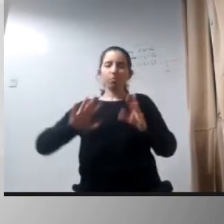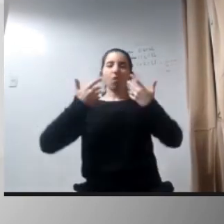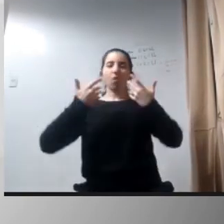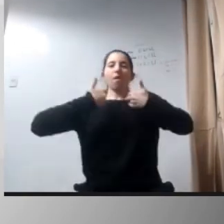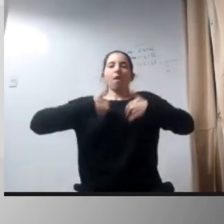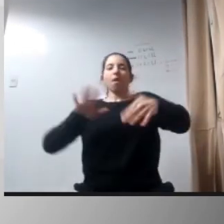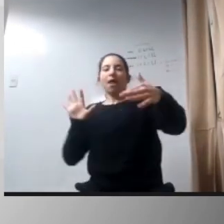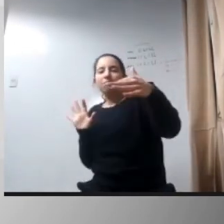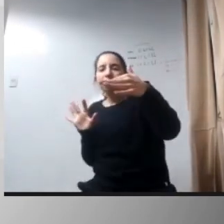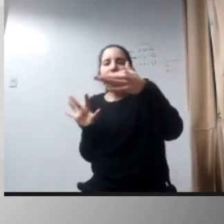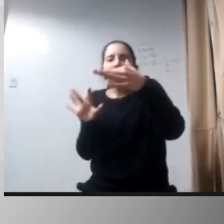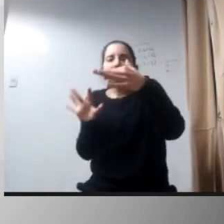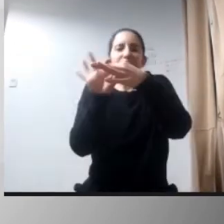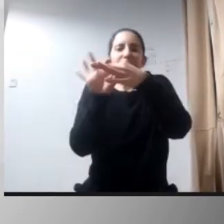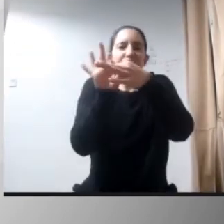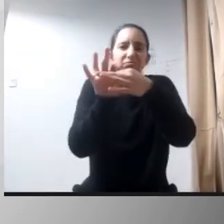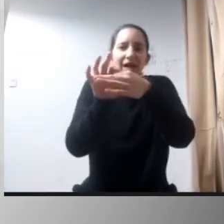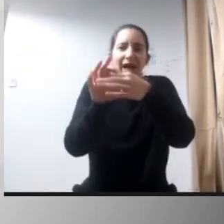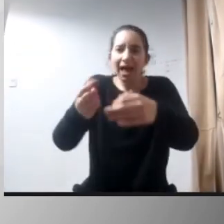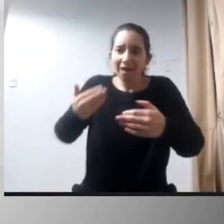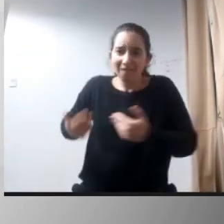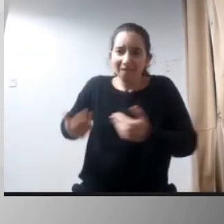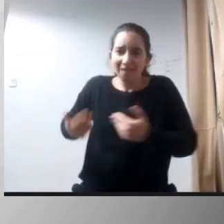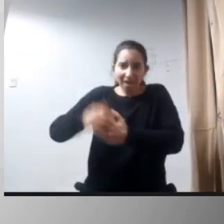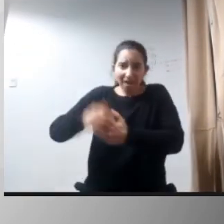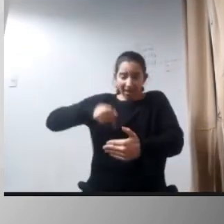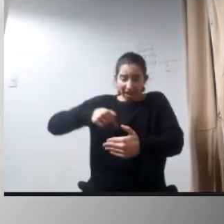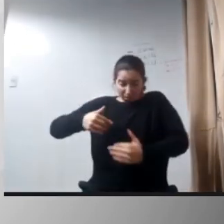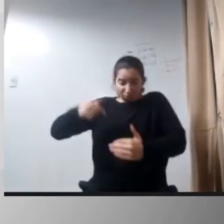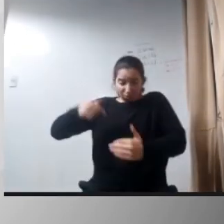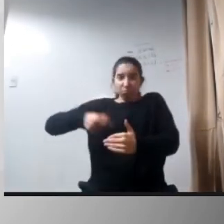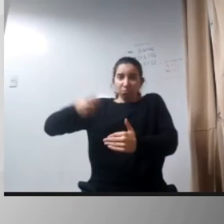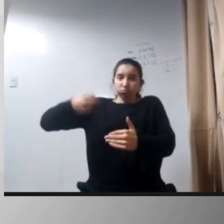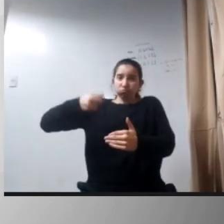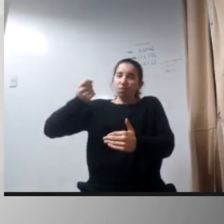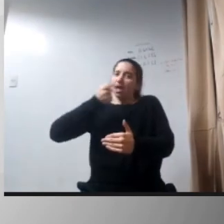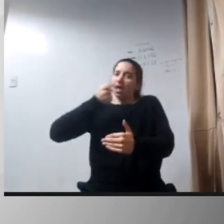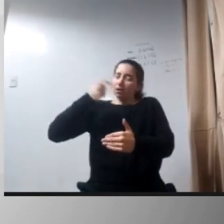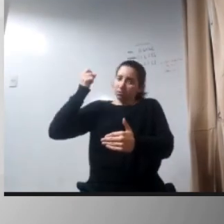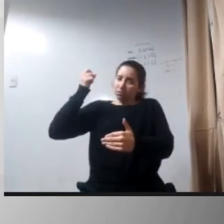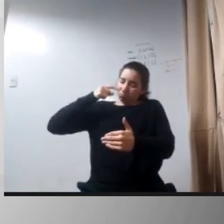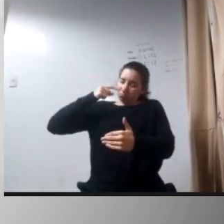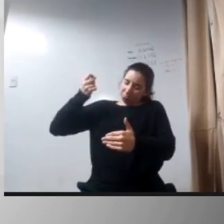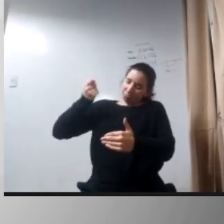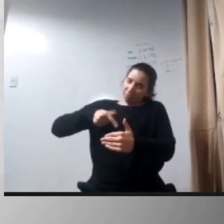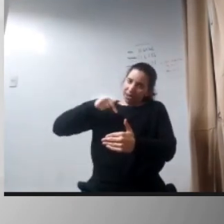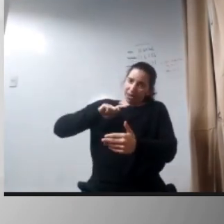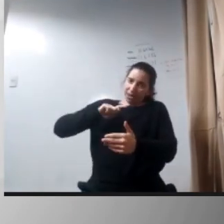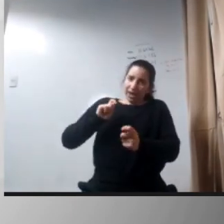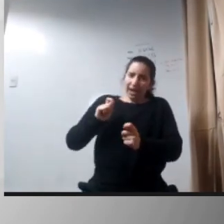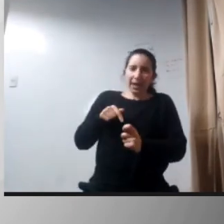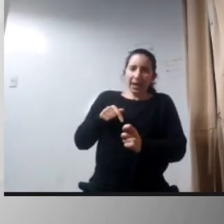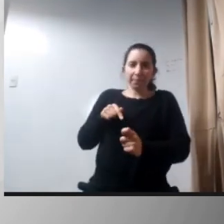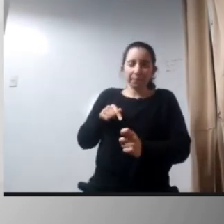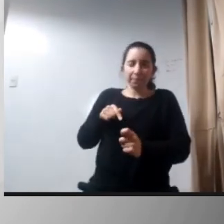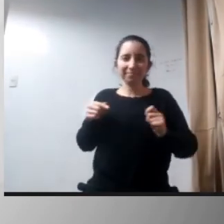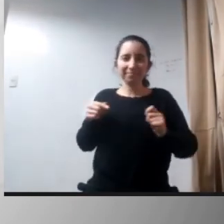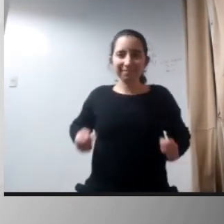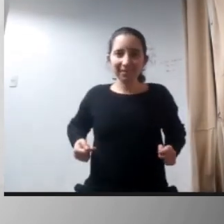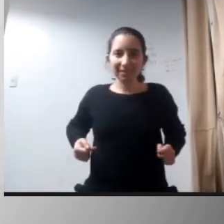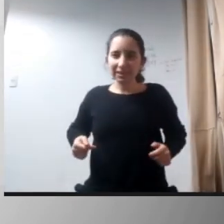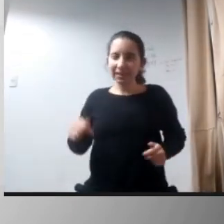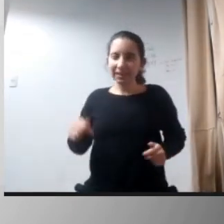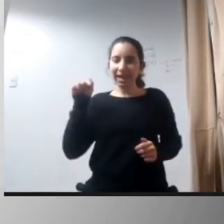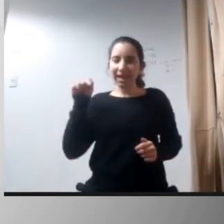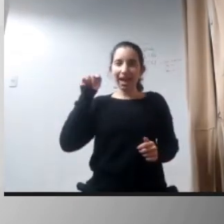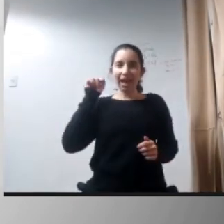el útero de las personas que nos están gestando, a través de una intervención química, en ese punto llevamos el tiempo de